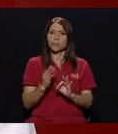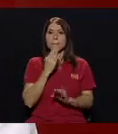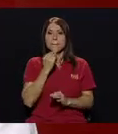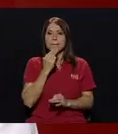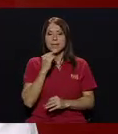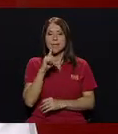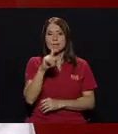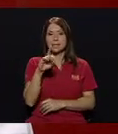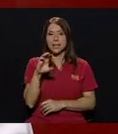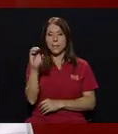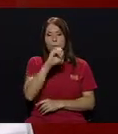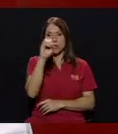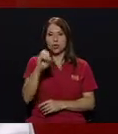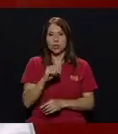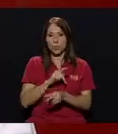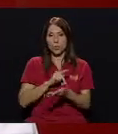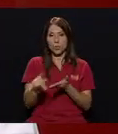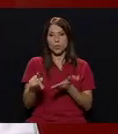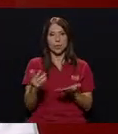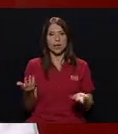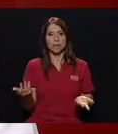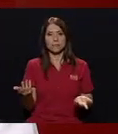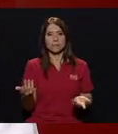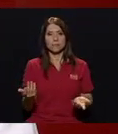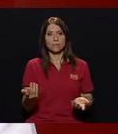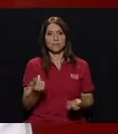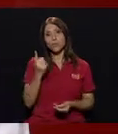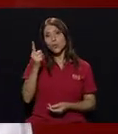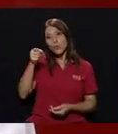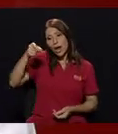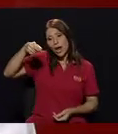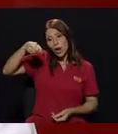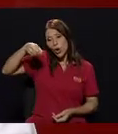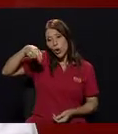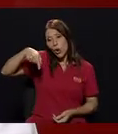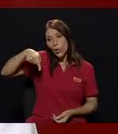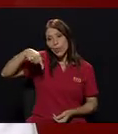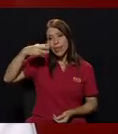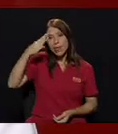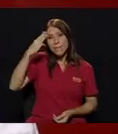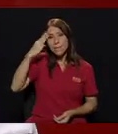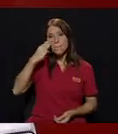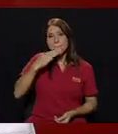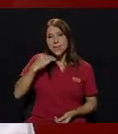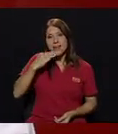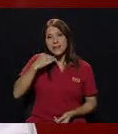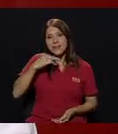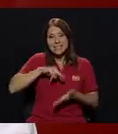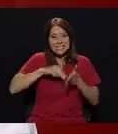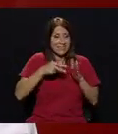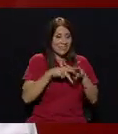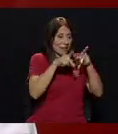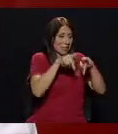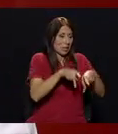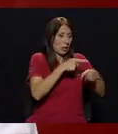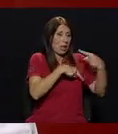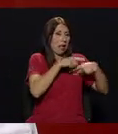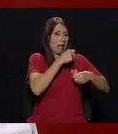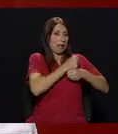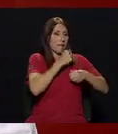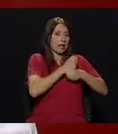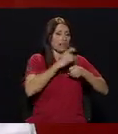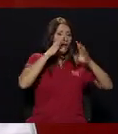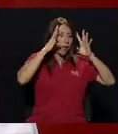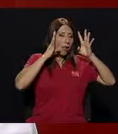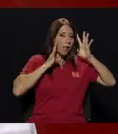sea 100% pura, como mencionaban. O sea, una gota de miel son muchísimas gotas de sudor de un apicultor, ¿verdad?